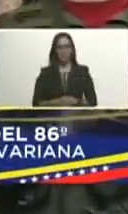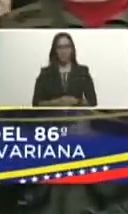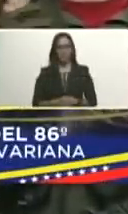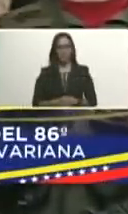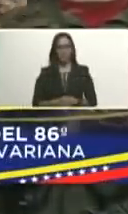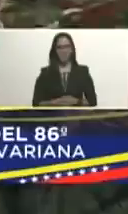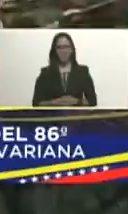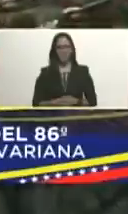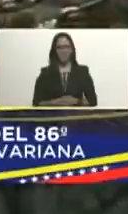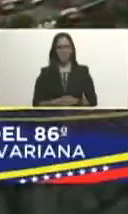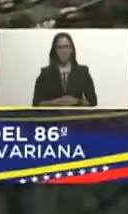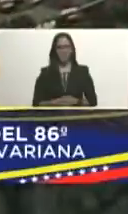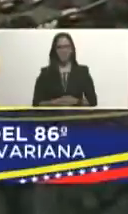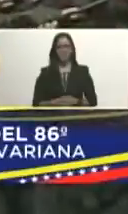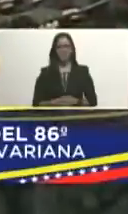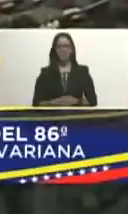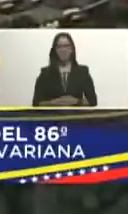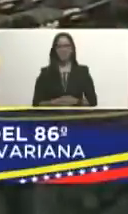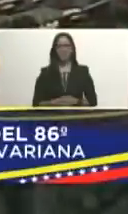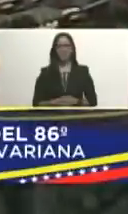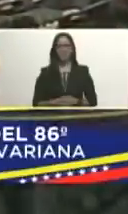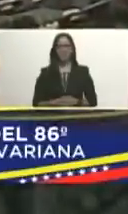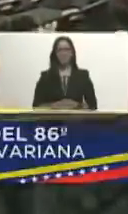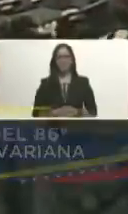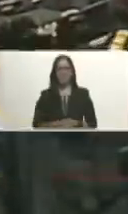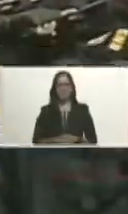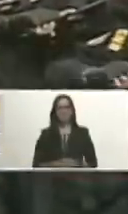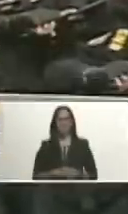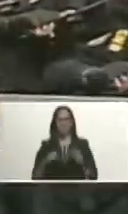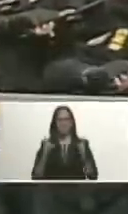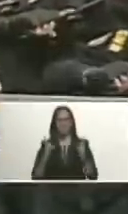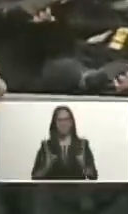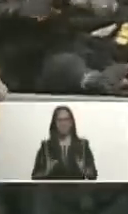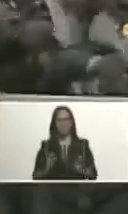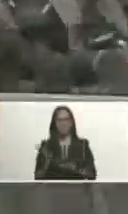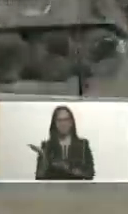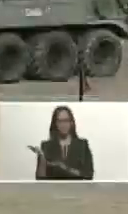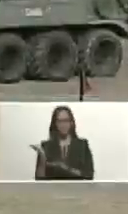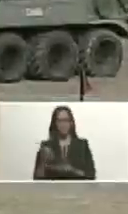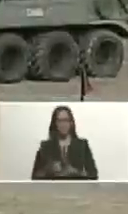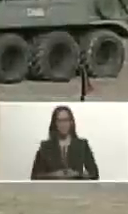Vital, Frig, descansen, ar.